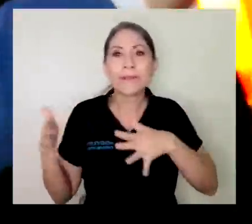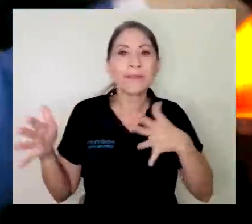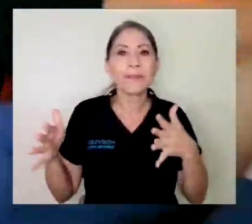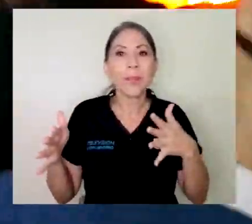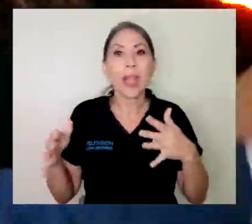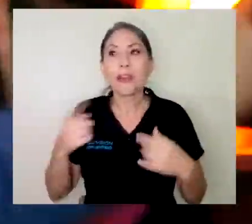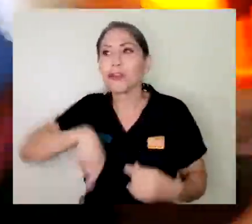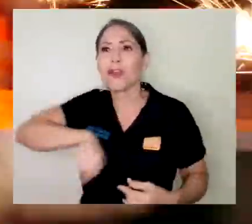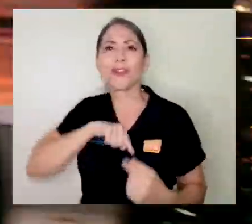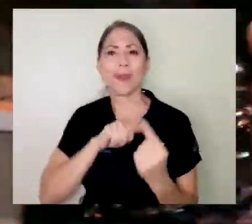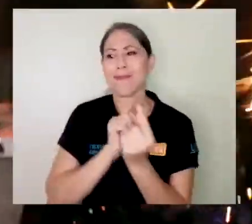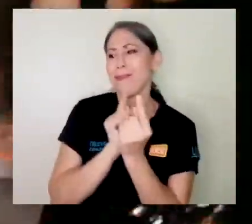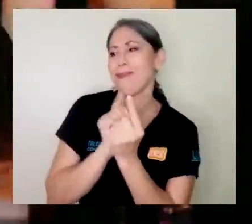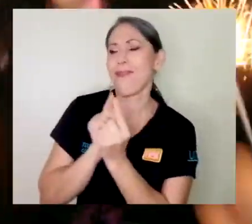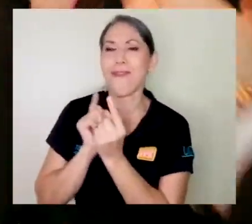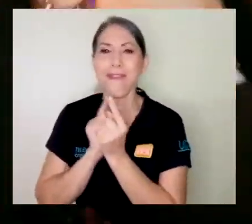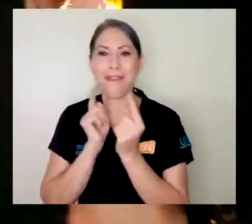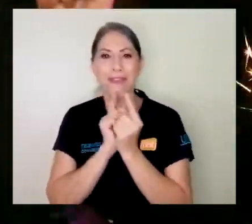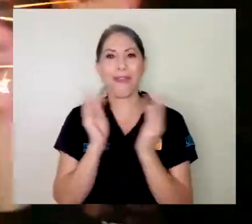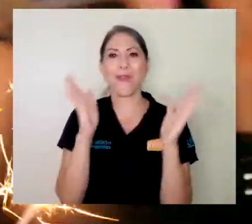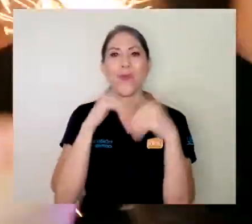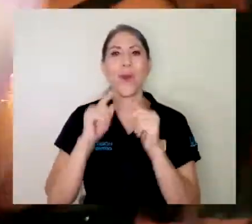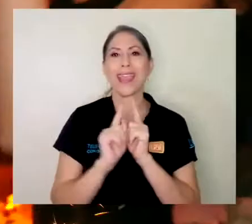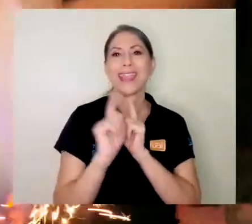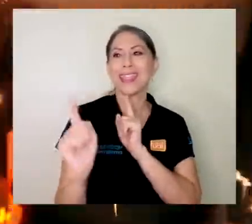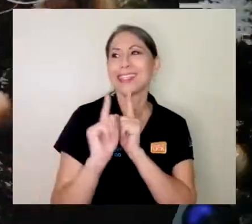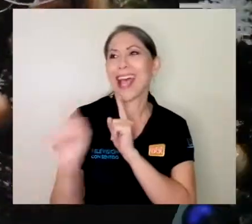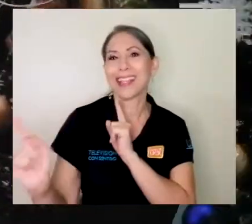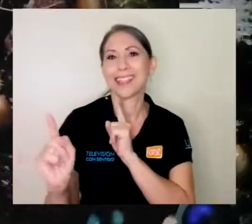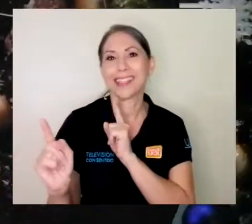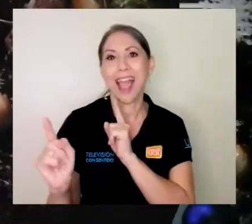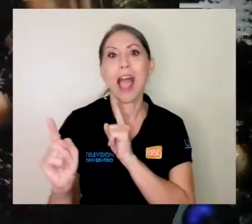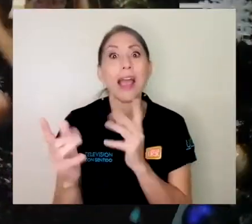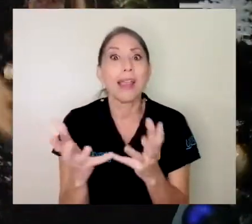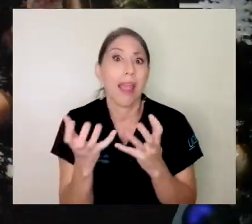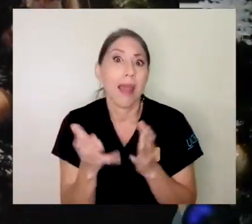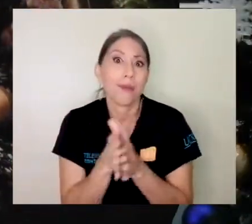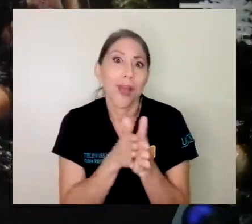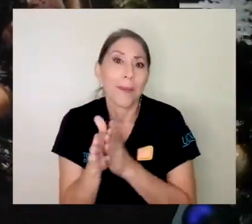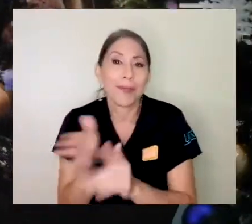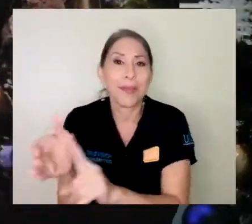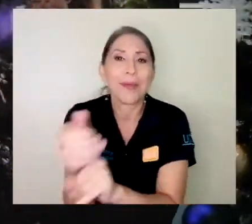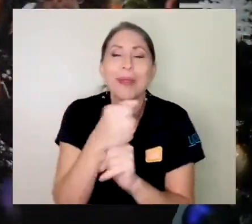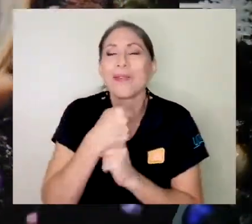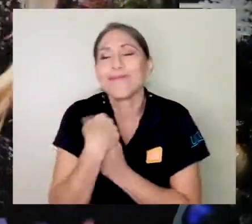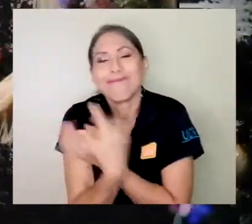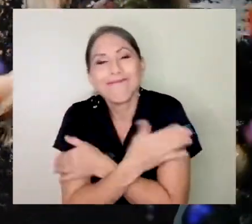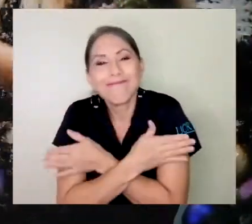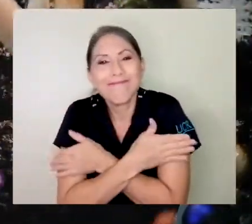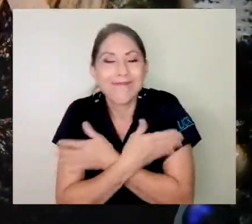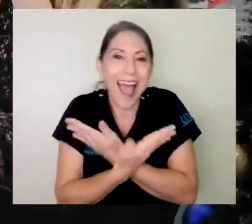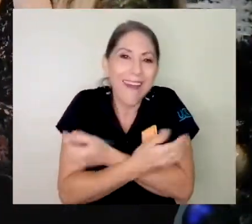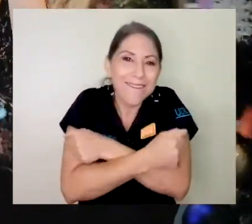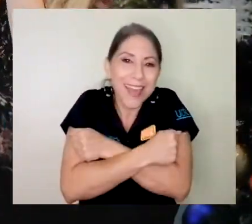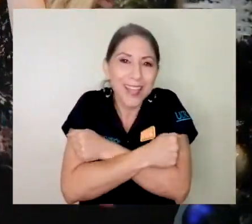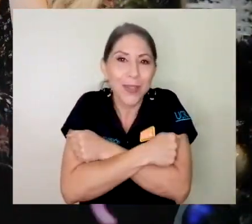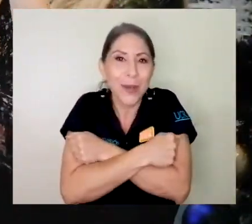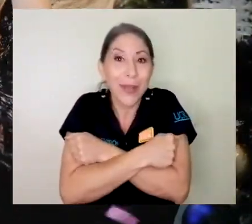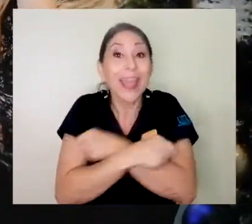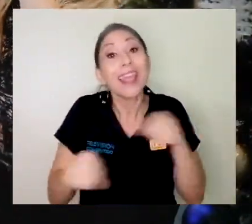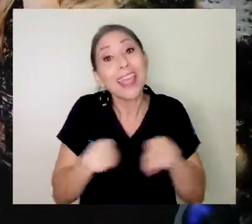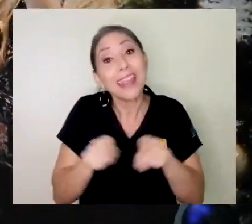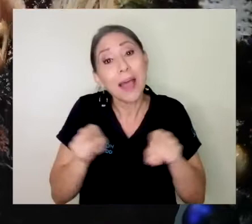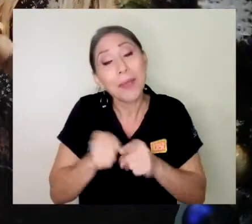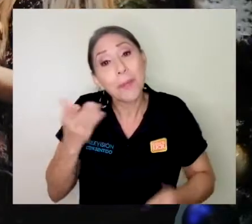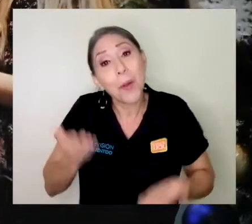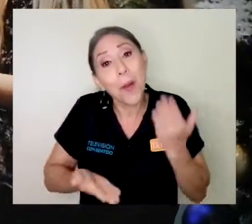la distancia, nos queremos mostrar afecto, y la otra cosa es que muy probablemente vamos a